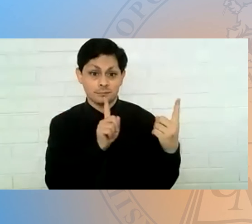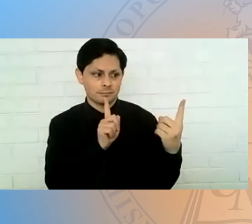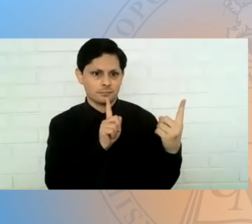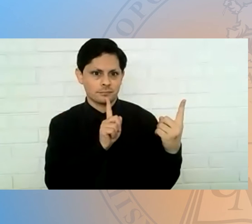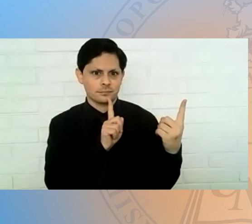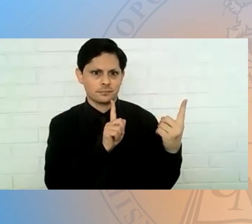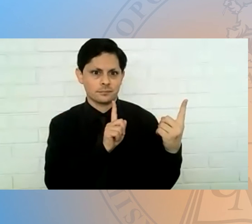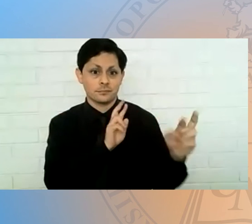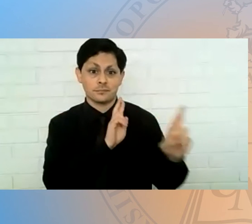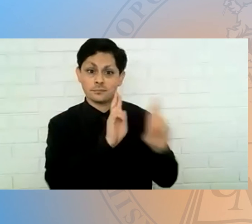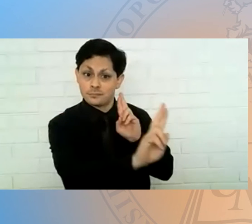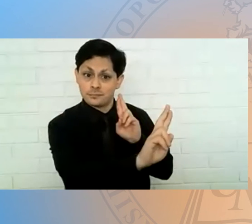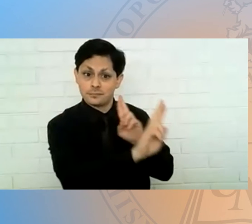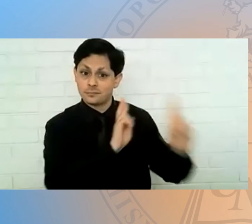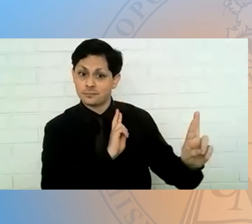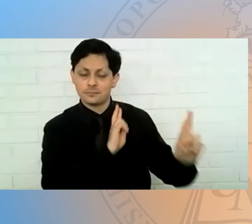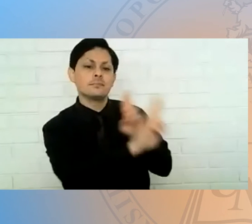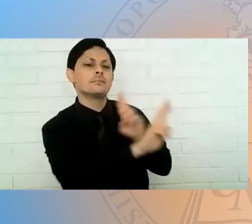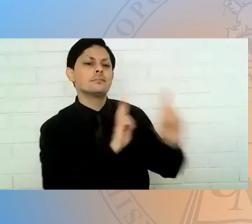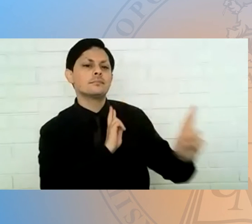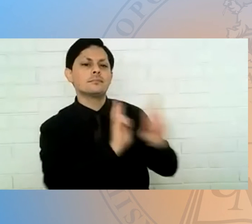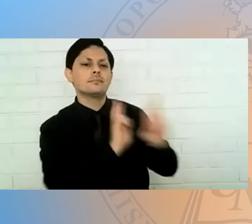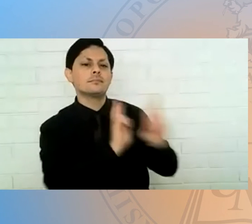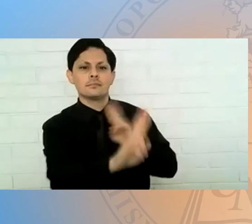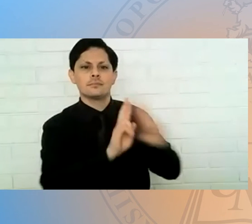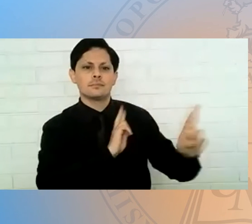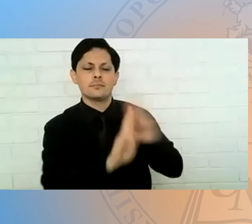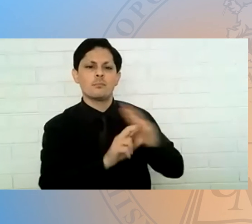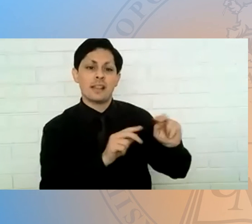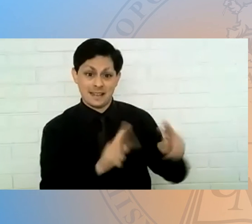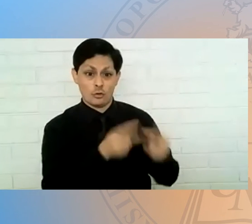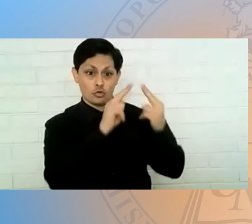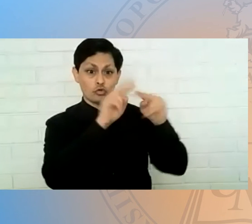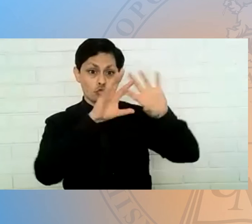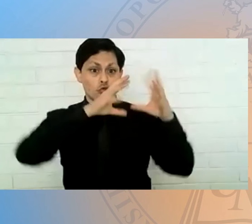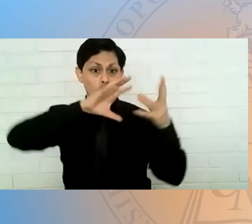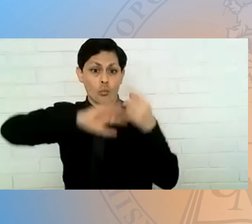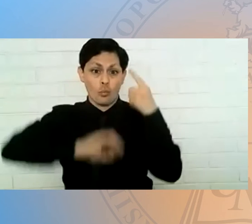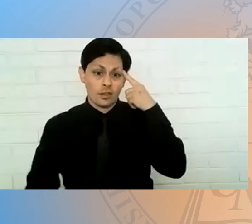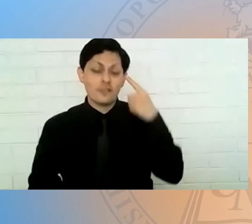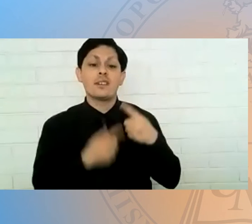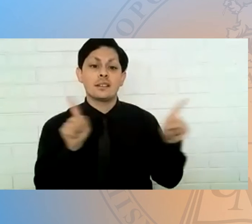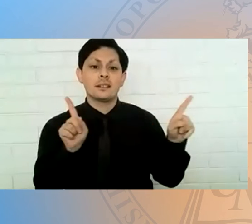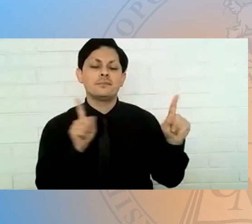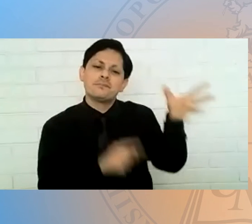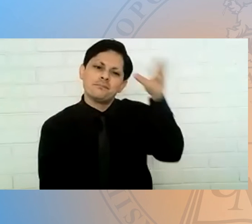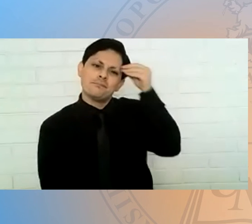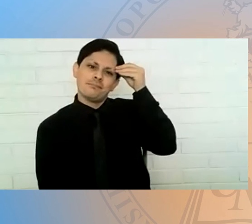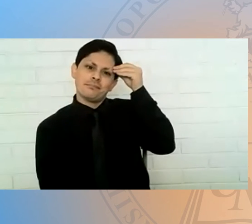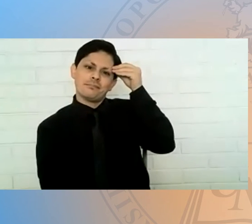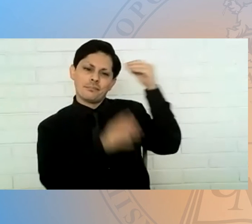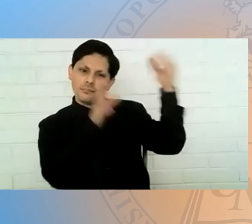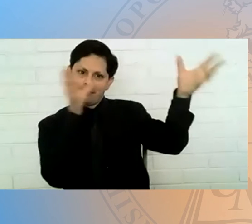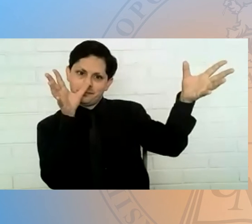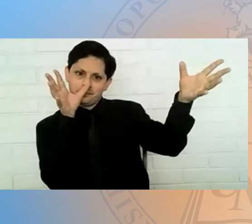una experiencia de vida distinta, diverso a mí, porque tiene una construcción distinta. Tus saberes son tan valiosos como los